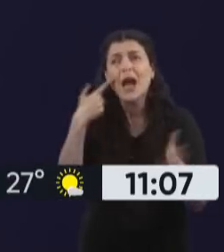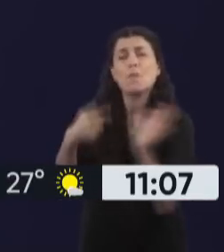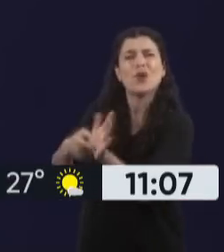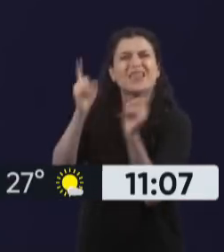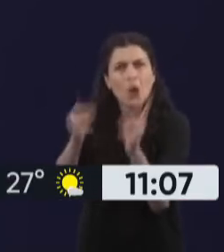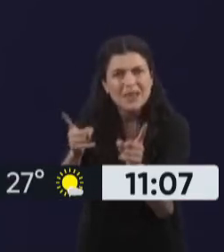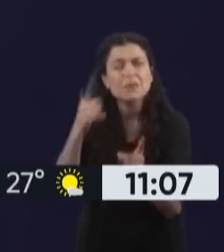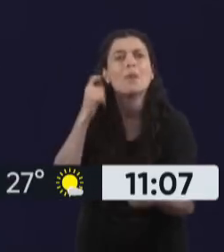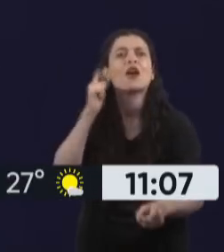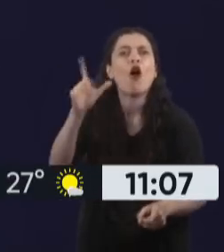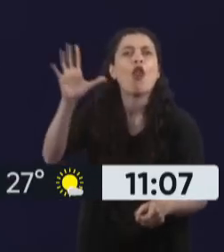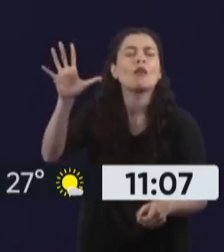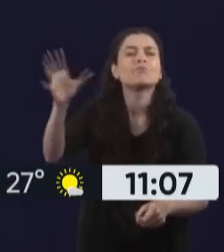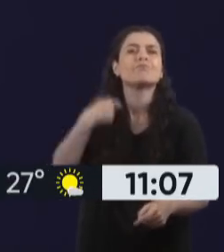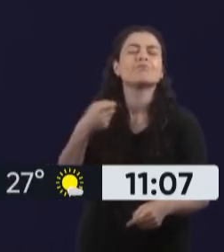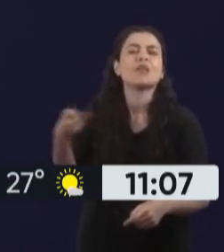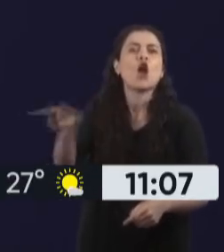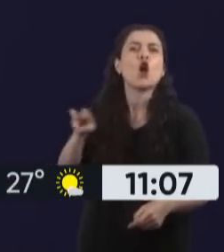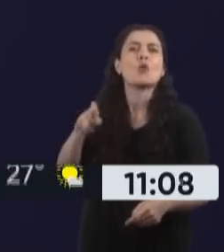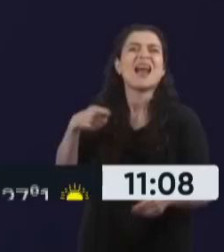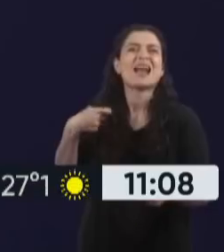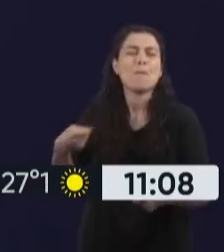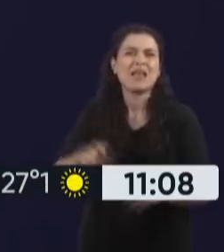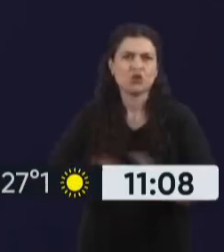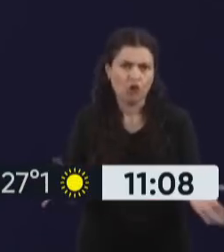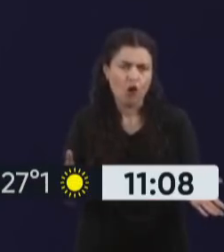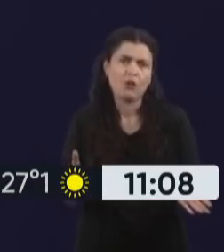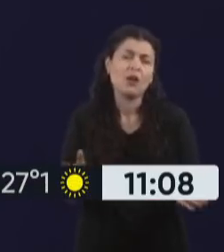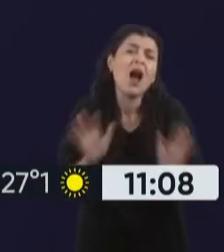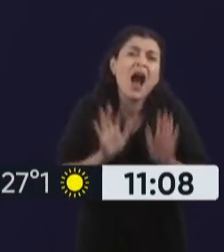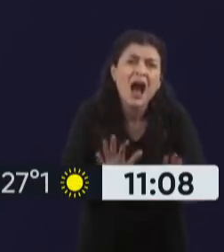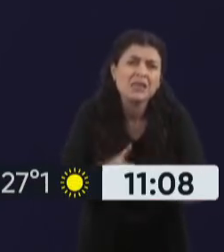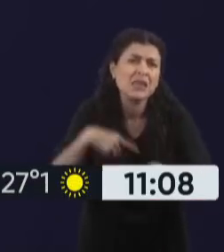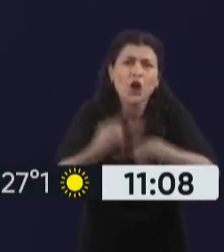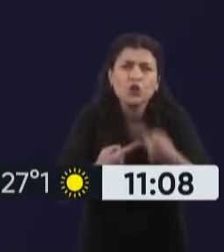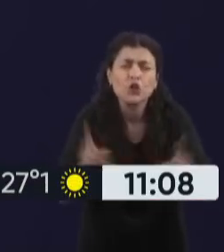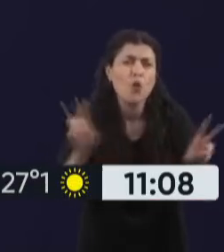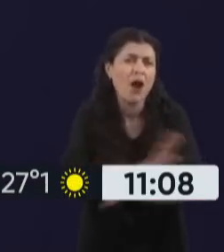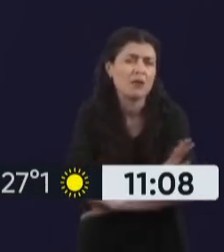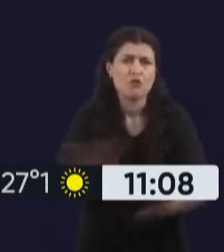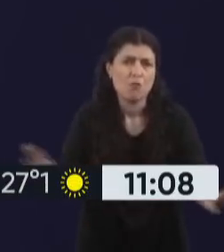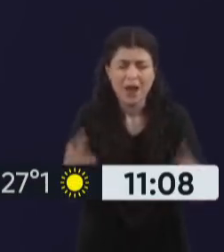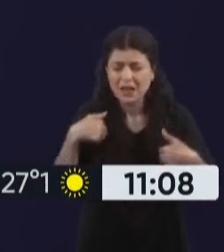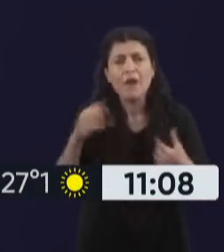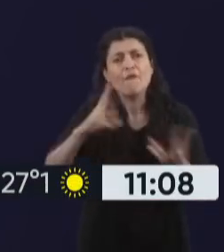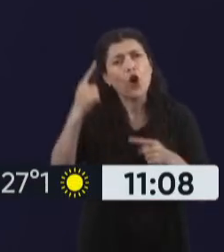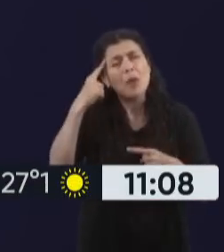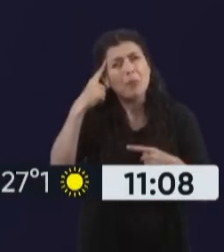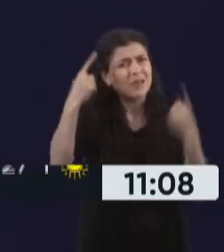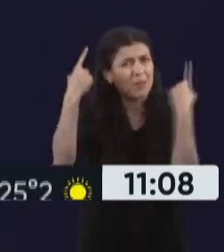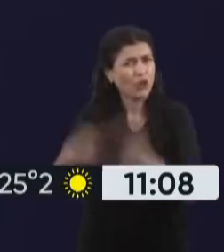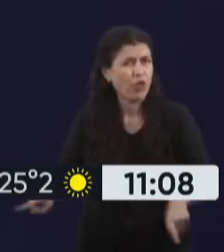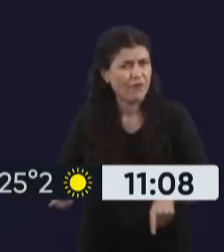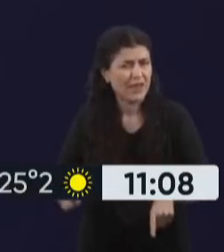por supuesto que vivir a costa del esfuerzo ajeno no está dentro de nuestro camino ni de nuestros planes